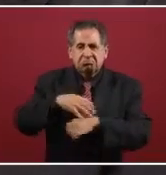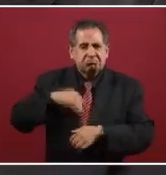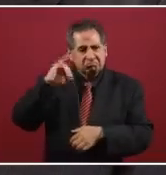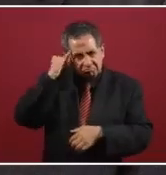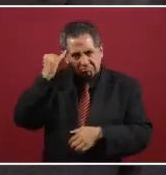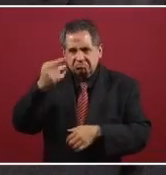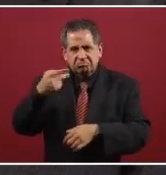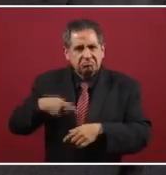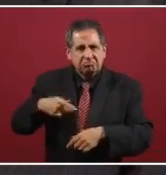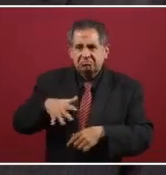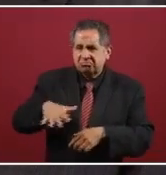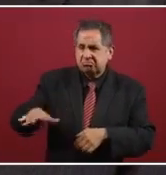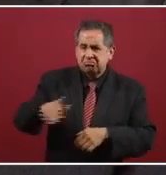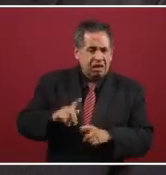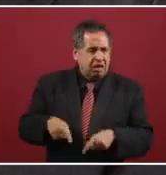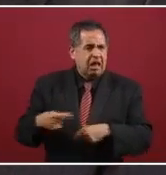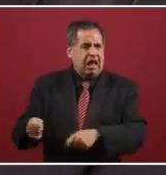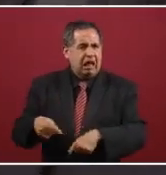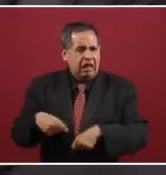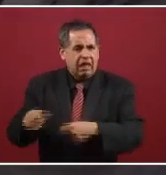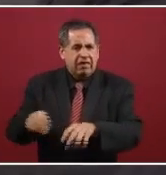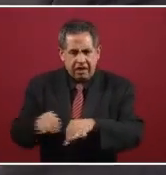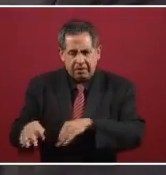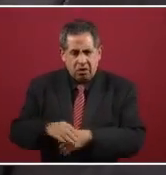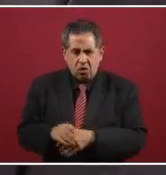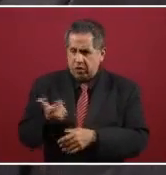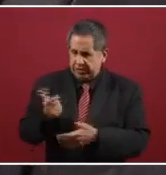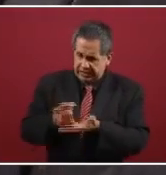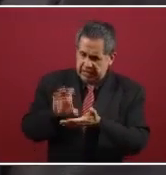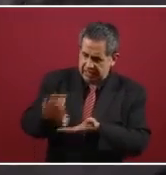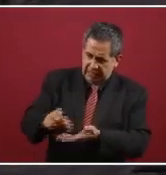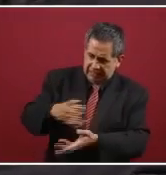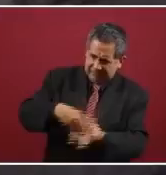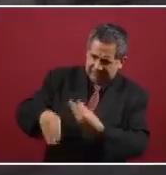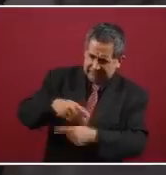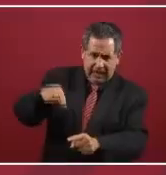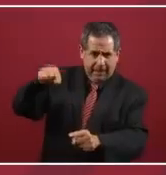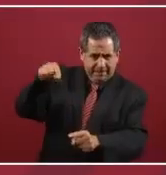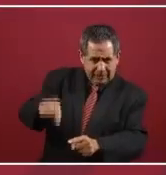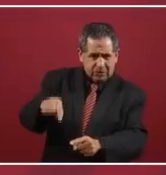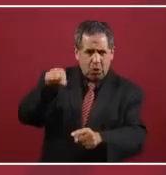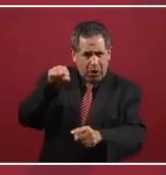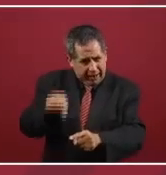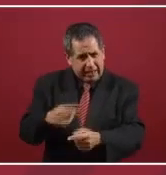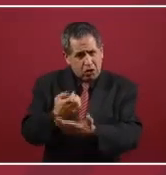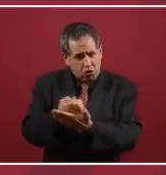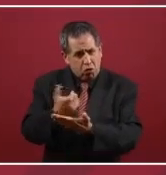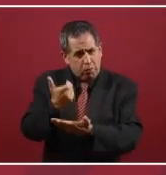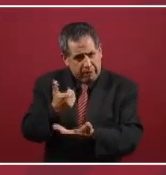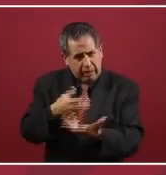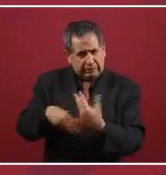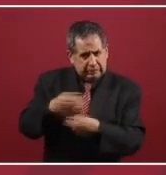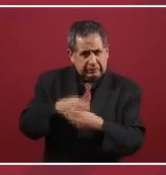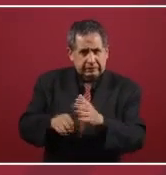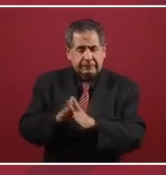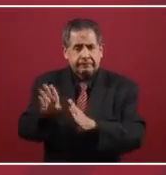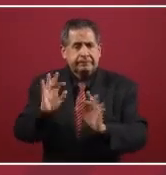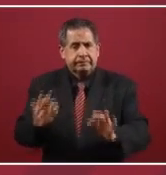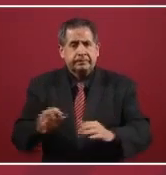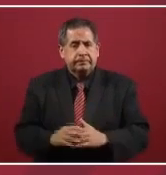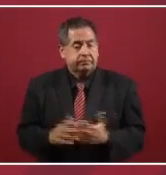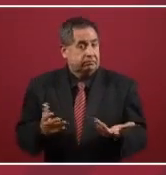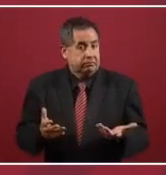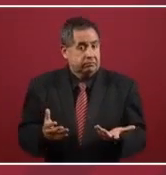trabajo en los pueblos, queda ahí el presupuesto, se reactiva la economía, tiene un